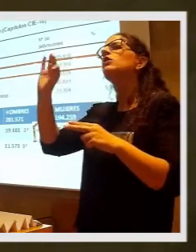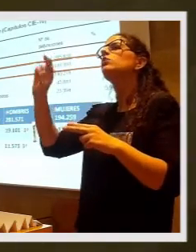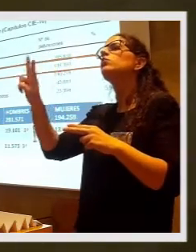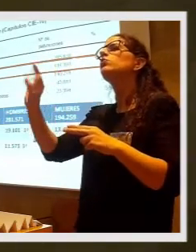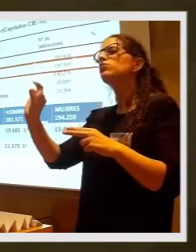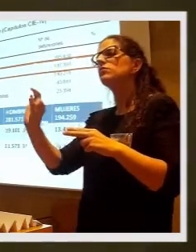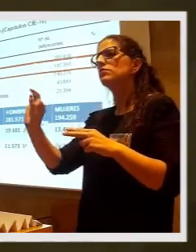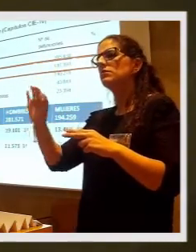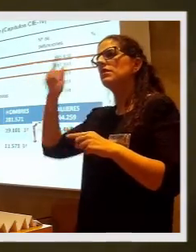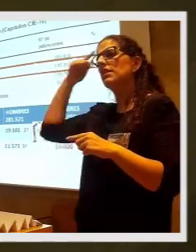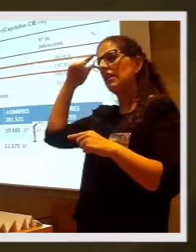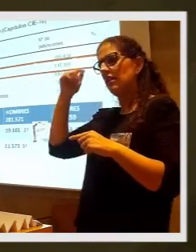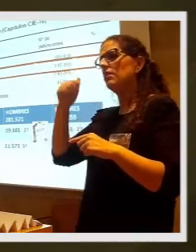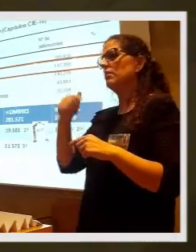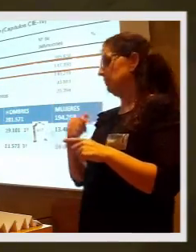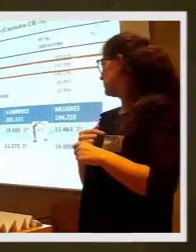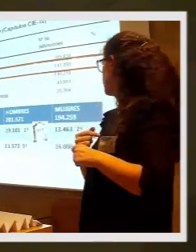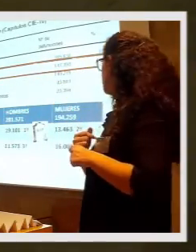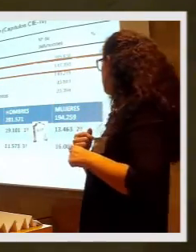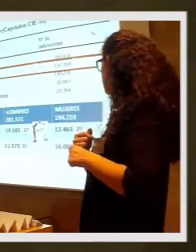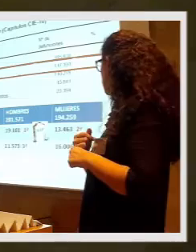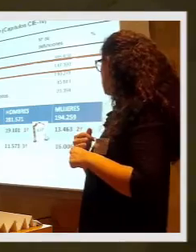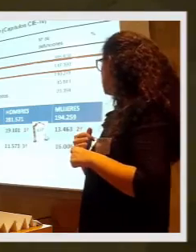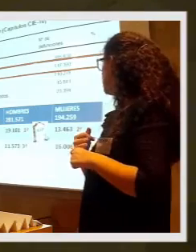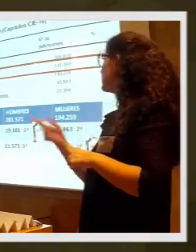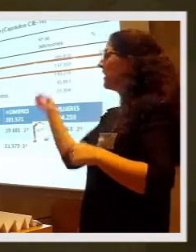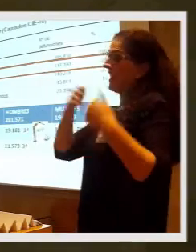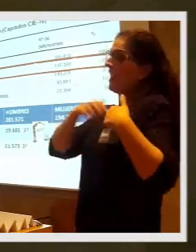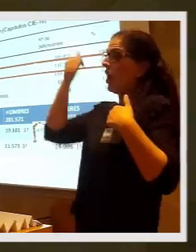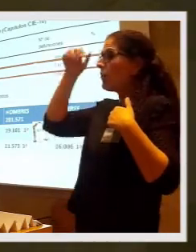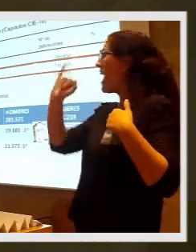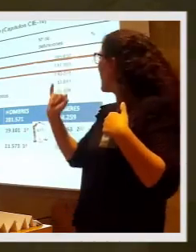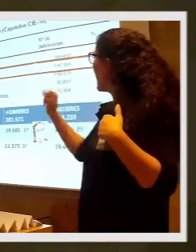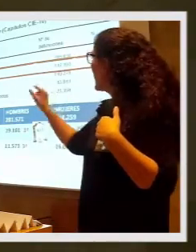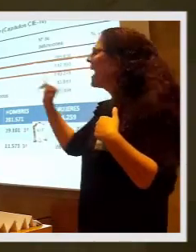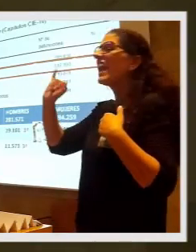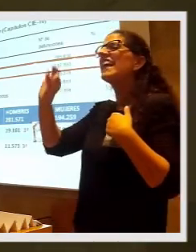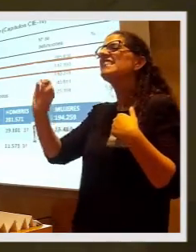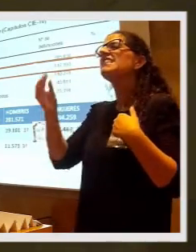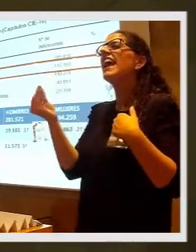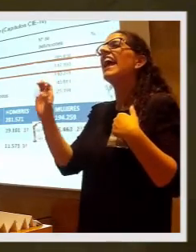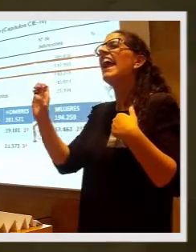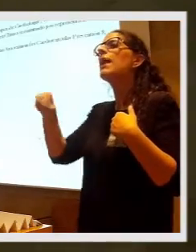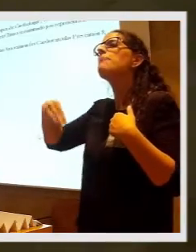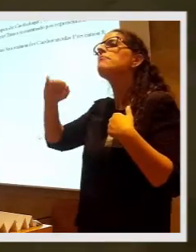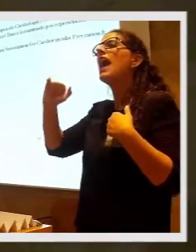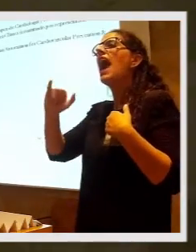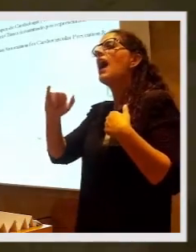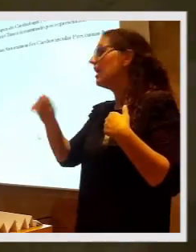no lo olvidemos, y los hombres en primer lugar hablaríamos fundamentalmente del infarto, que es la principal causa de muerte en nuestro